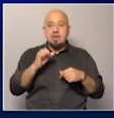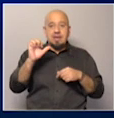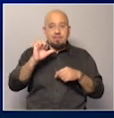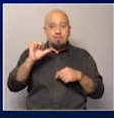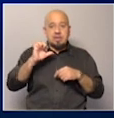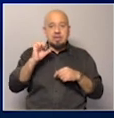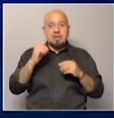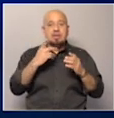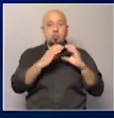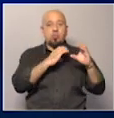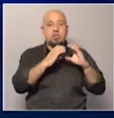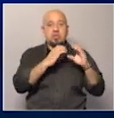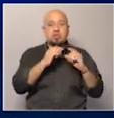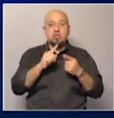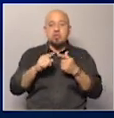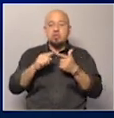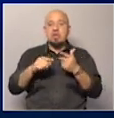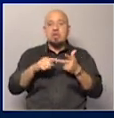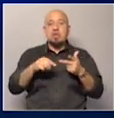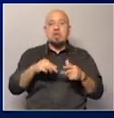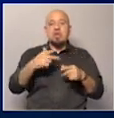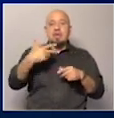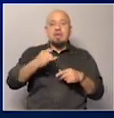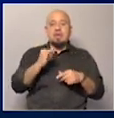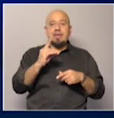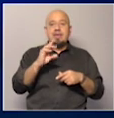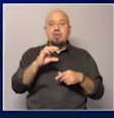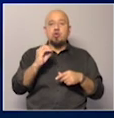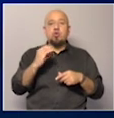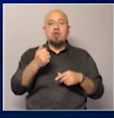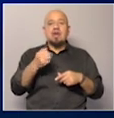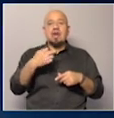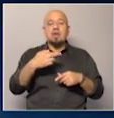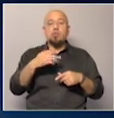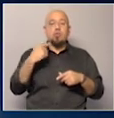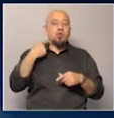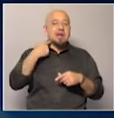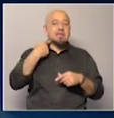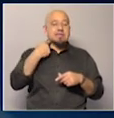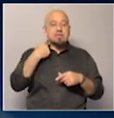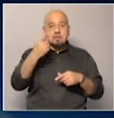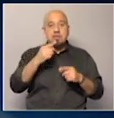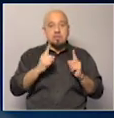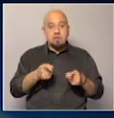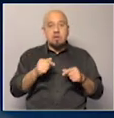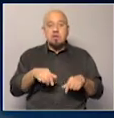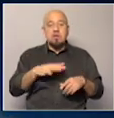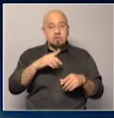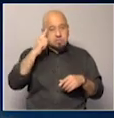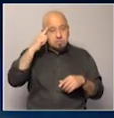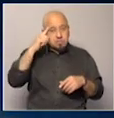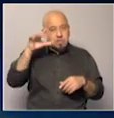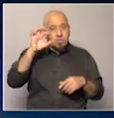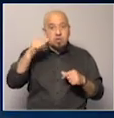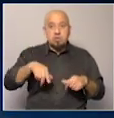de telecomunicaciones de minería y también de los hidrocarburos de gas sobre todo con lo cual yo creo que se lo recuerda por